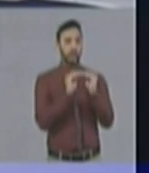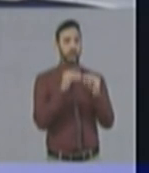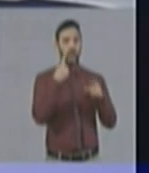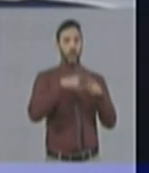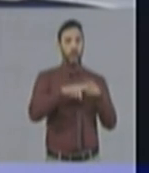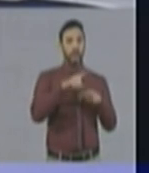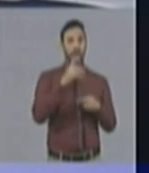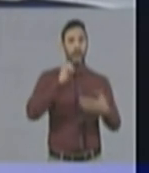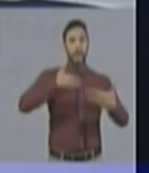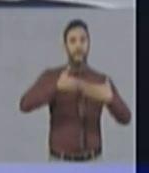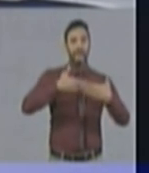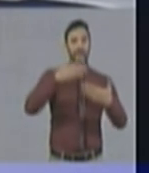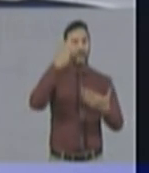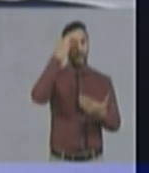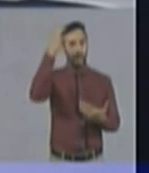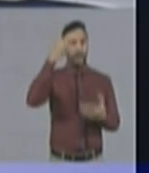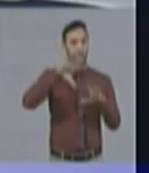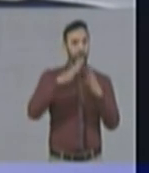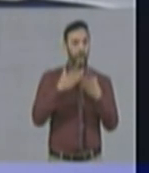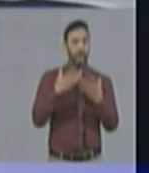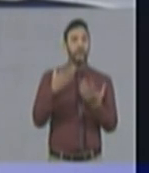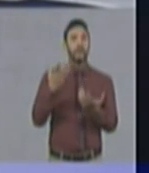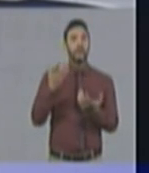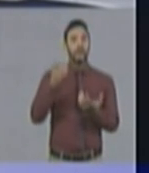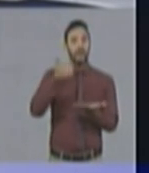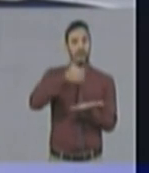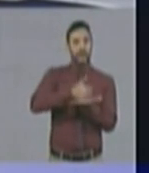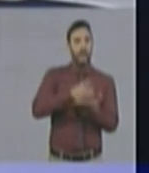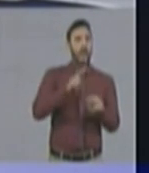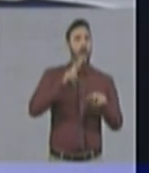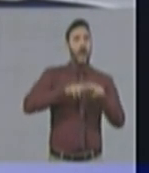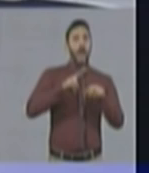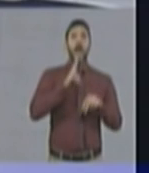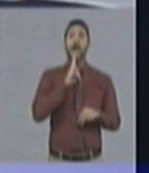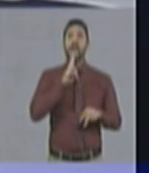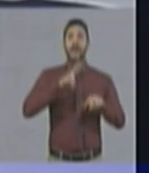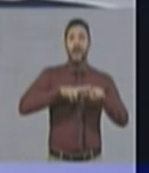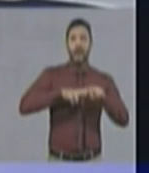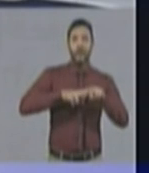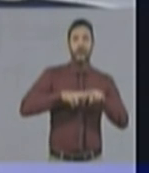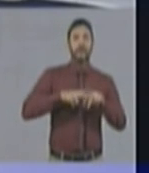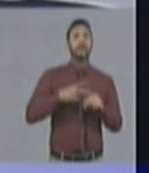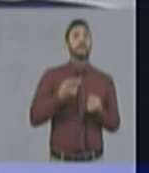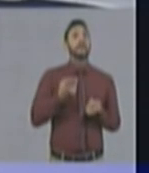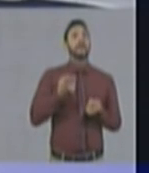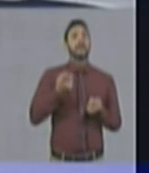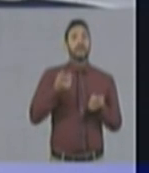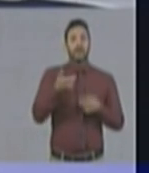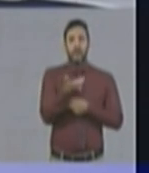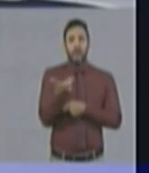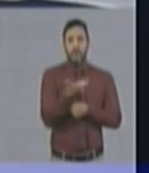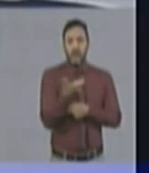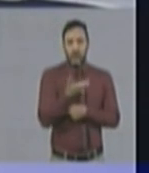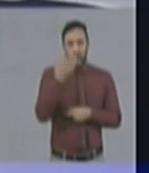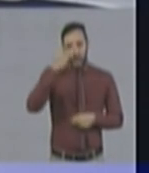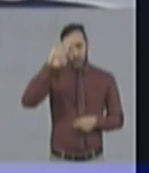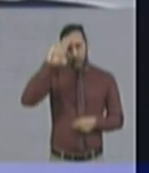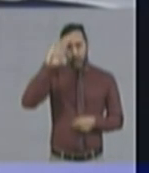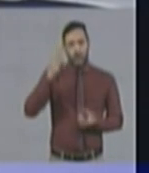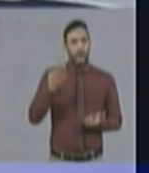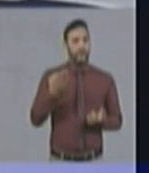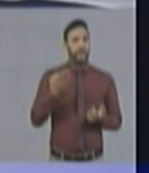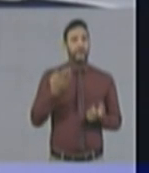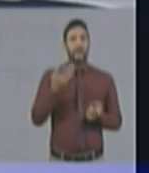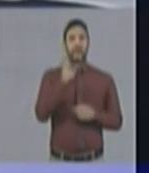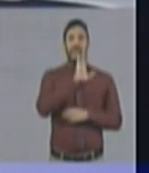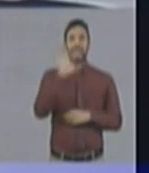autoridades y todos otros sectores de la capital, dígase Aguas de La Habana, el Cuerpo de Bomberos de Cuba, incluso equipos del